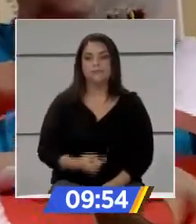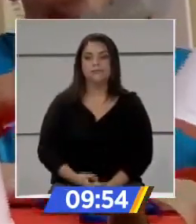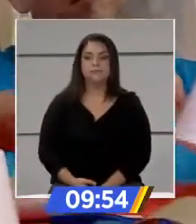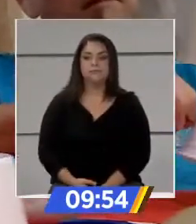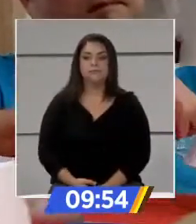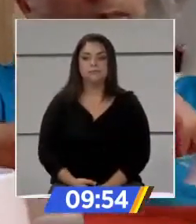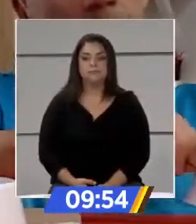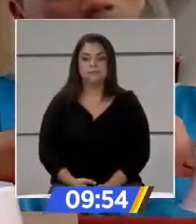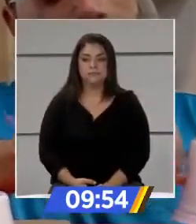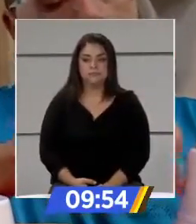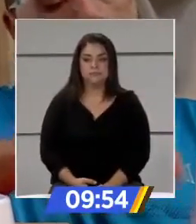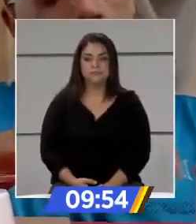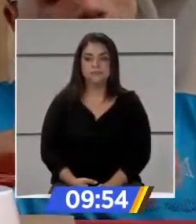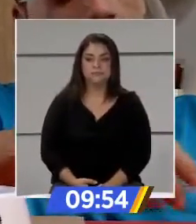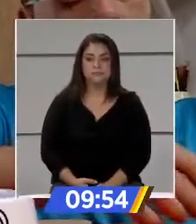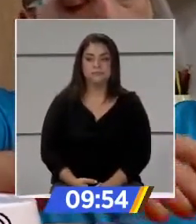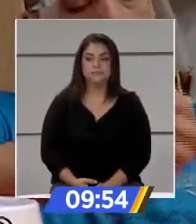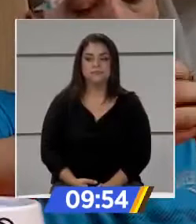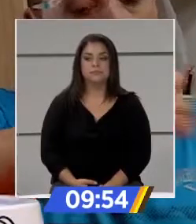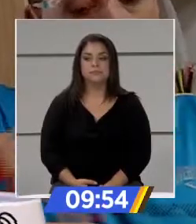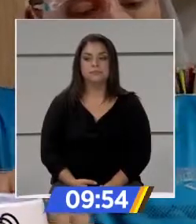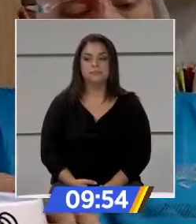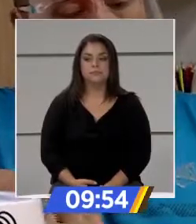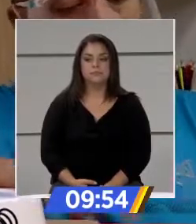O sea, por ejemplo, así.